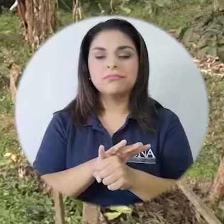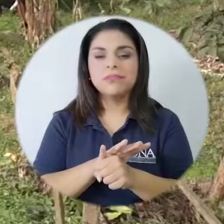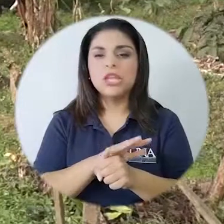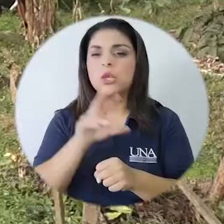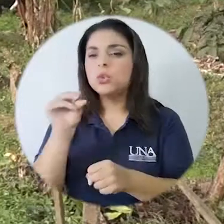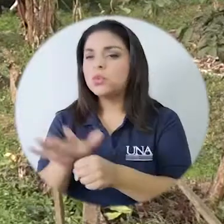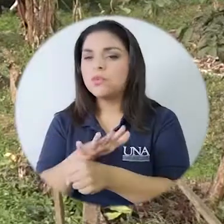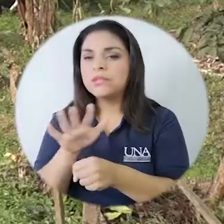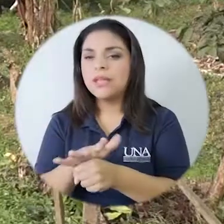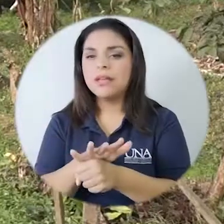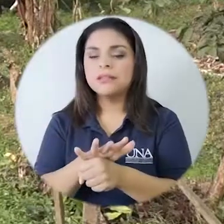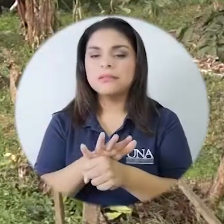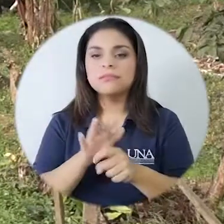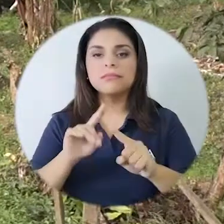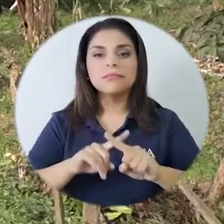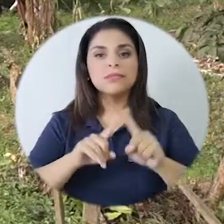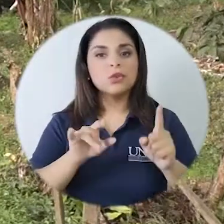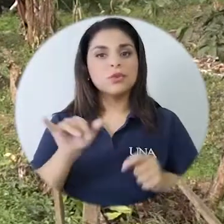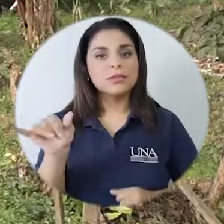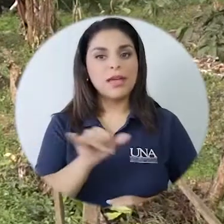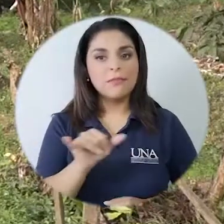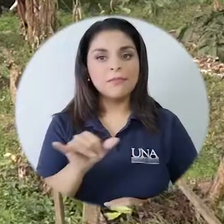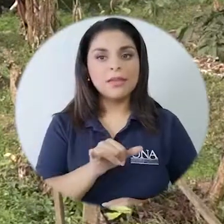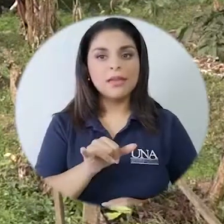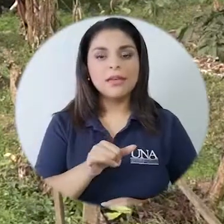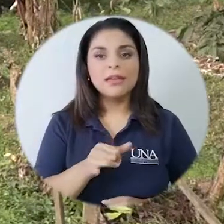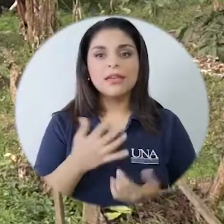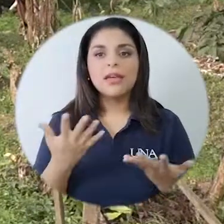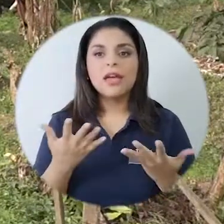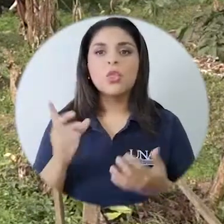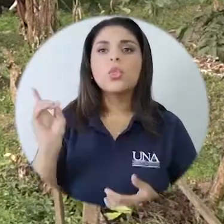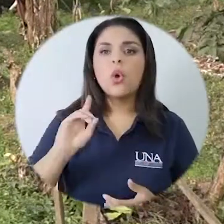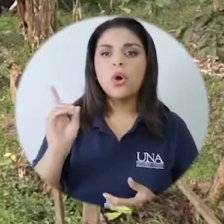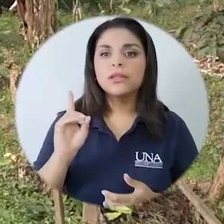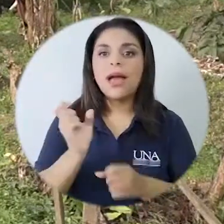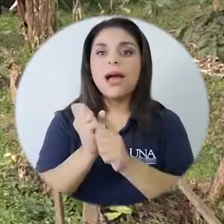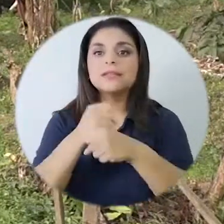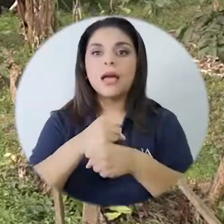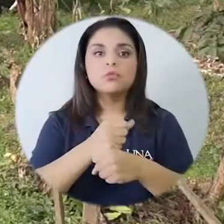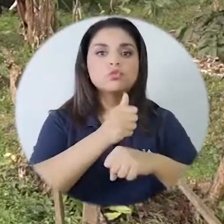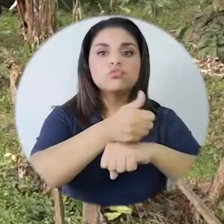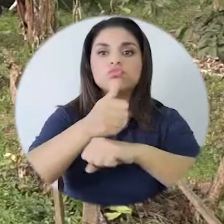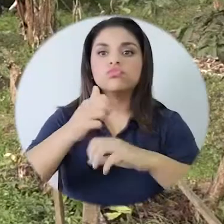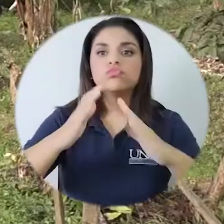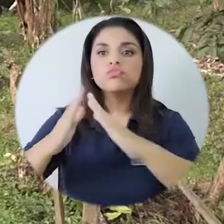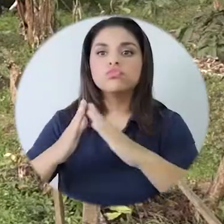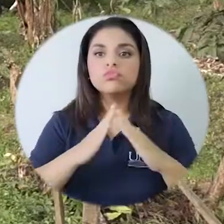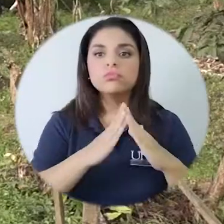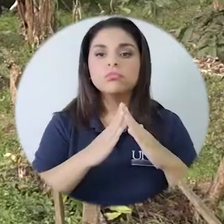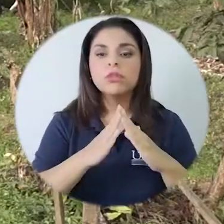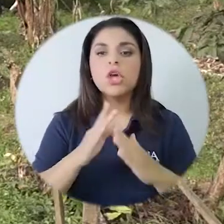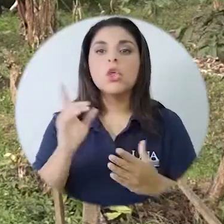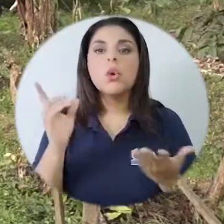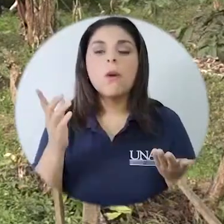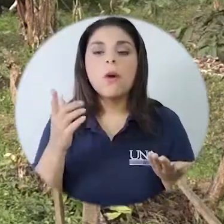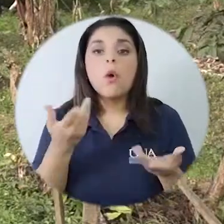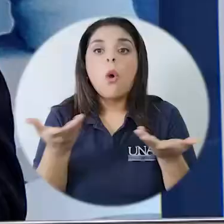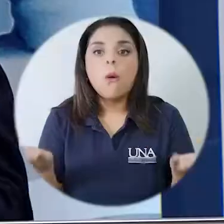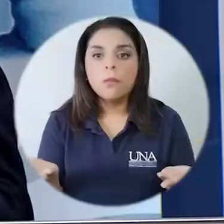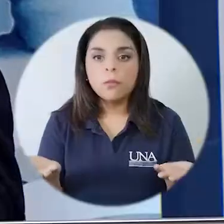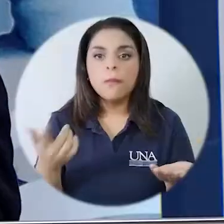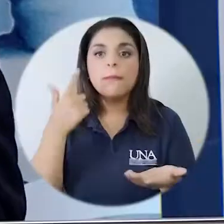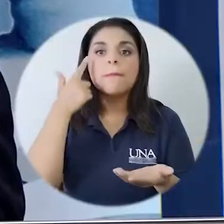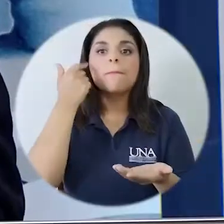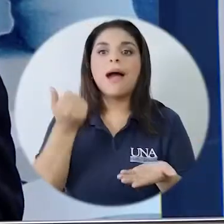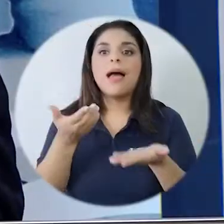las suficientes, sino el tema de abordaje de dónde las hacemos, cómo las hacemos, con quién las hacemos y para quién las hacemos,